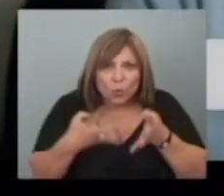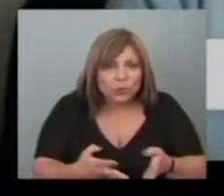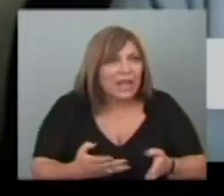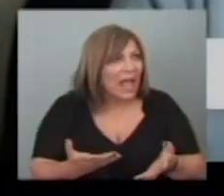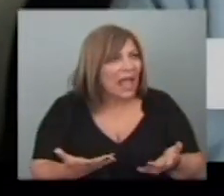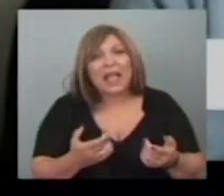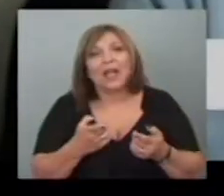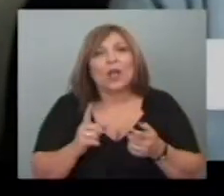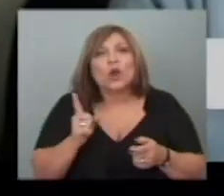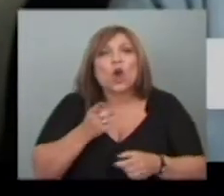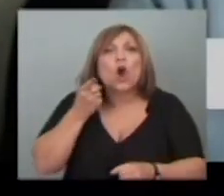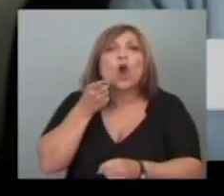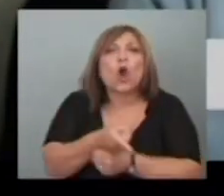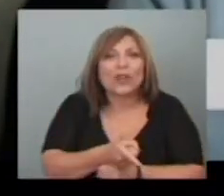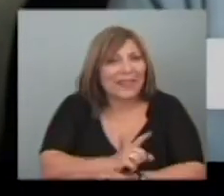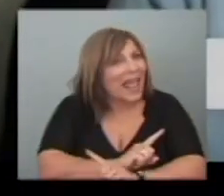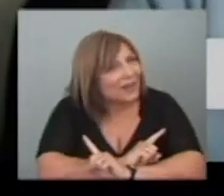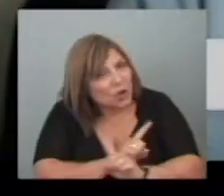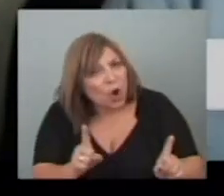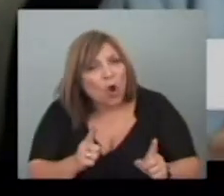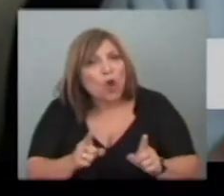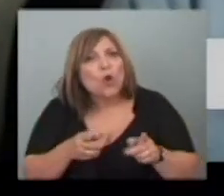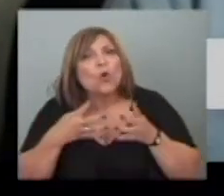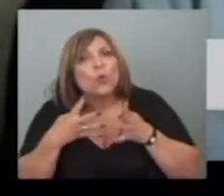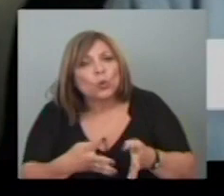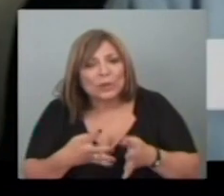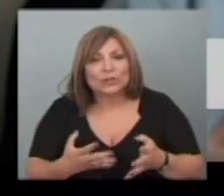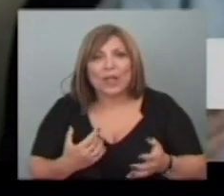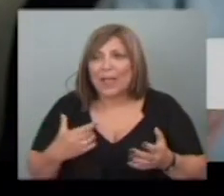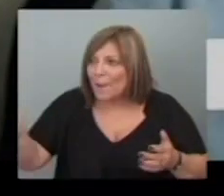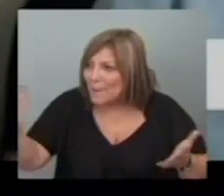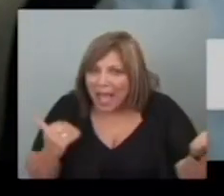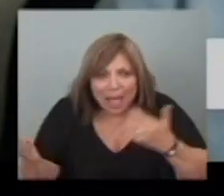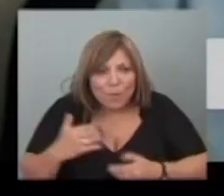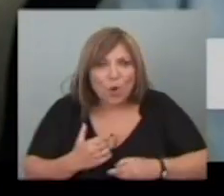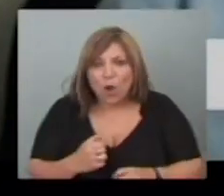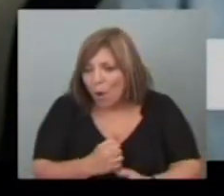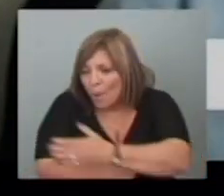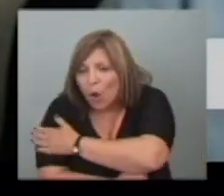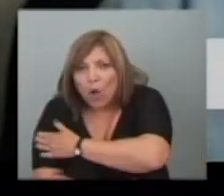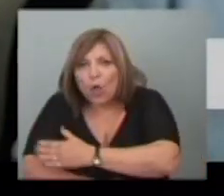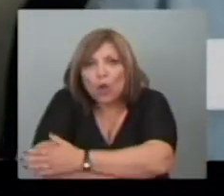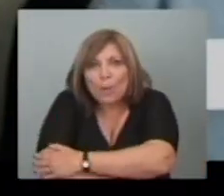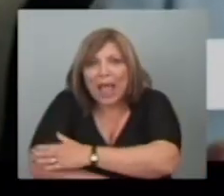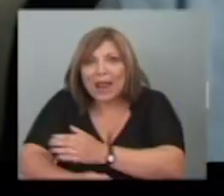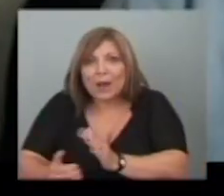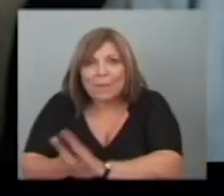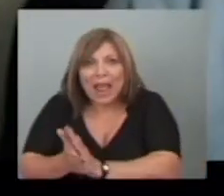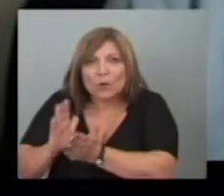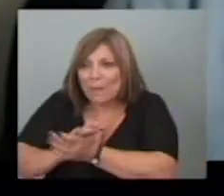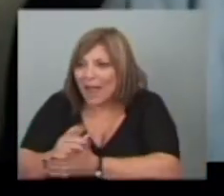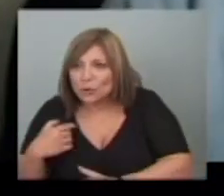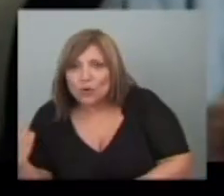una lucha de estar en contra de, es una lucha de sumar esfuerzos, de ponerte al lado del otro que